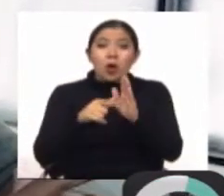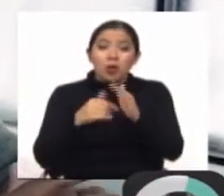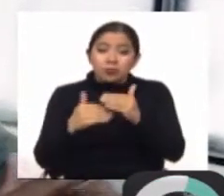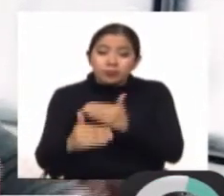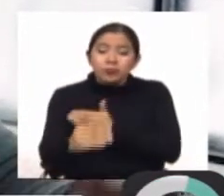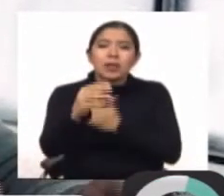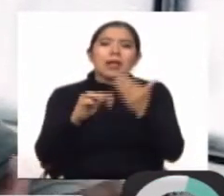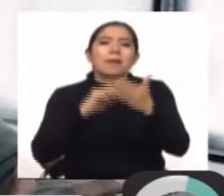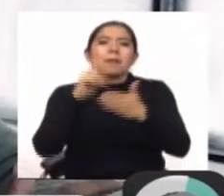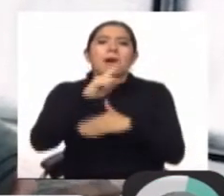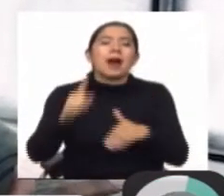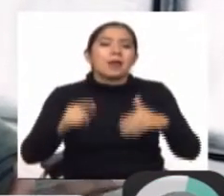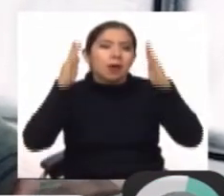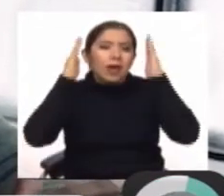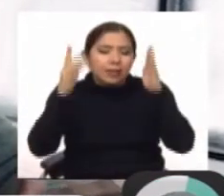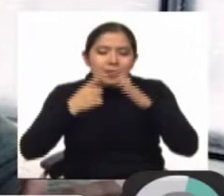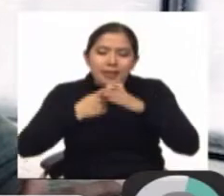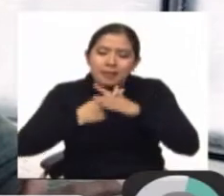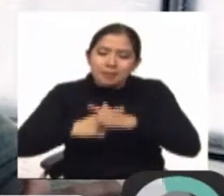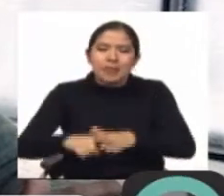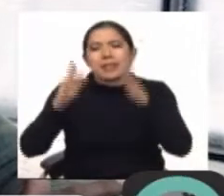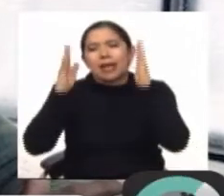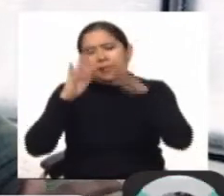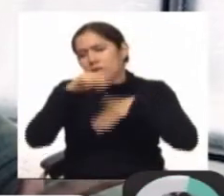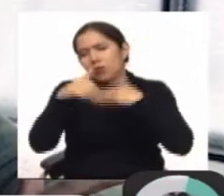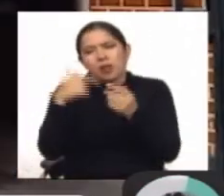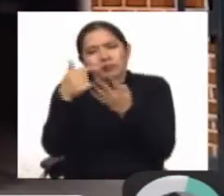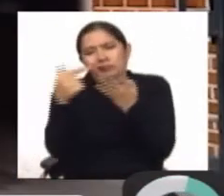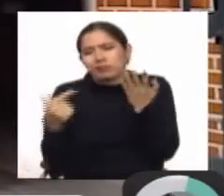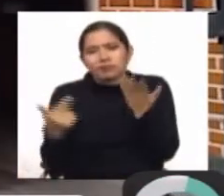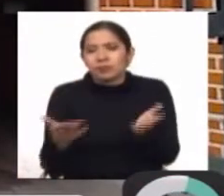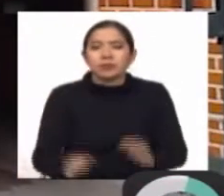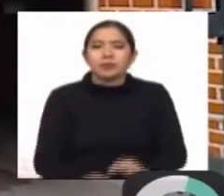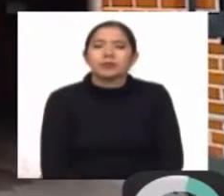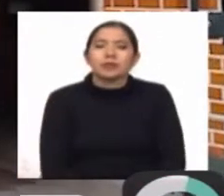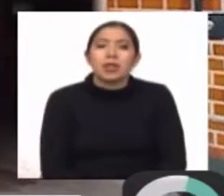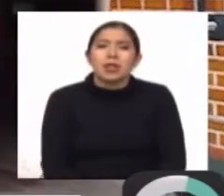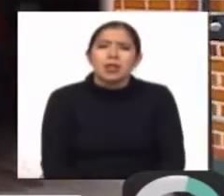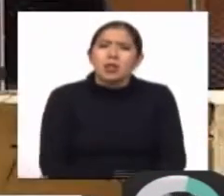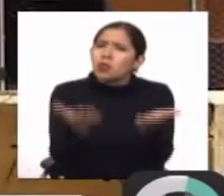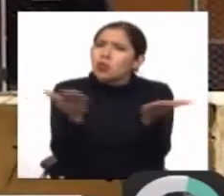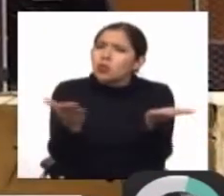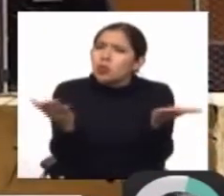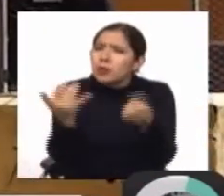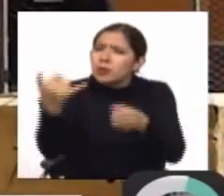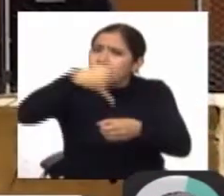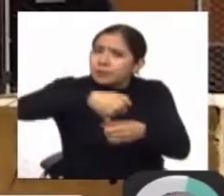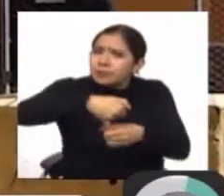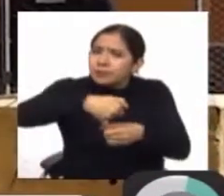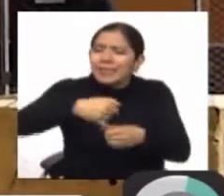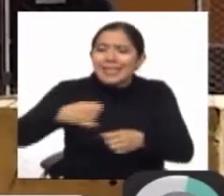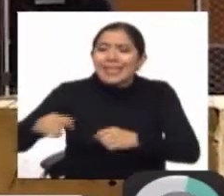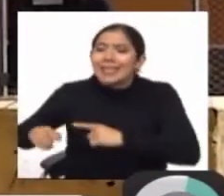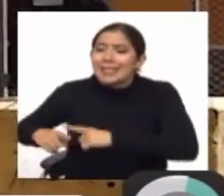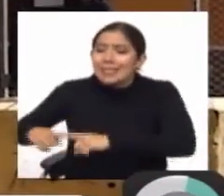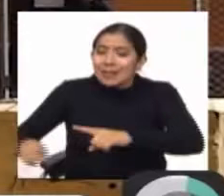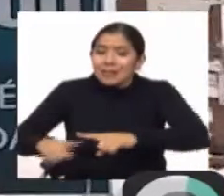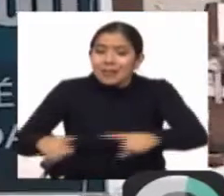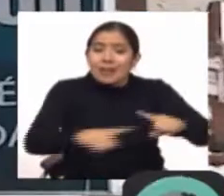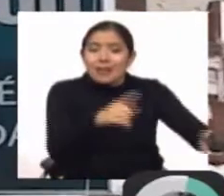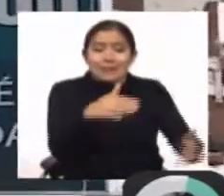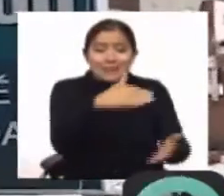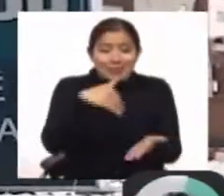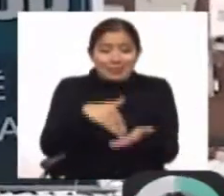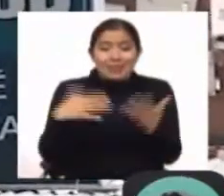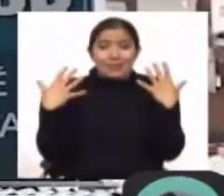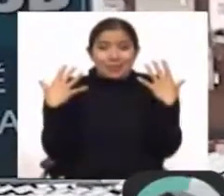estar atentos que ya se debe iniciar la atención y todo de nuestros beneficiarios, ¿no? Los lugares de inscripción serán en todos los centros de salud en los cuales